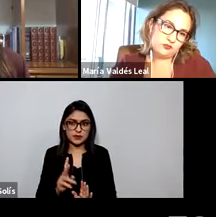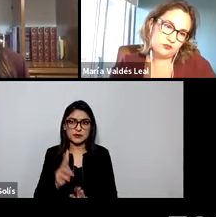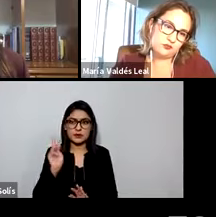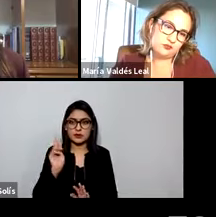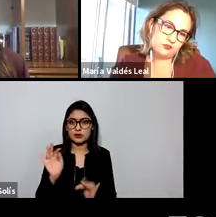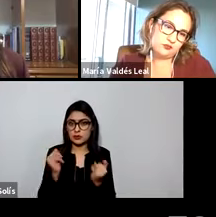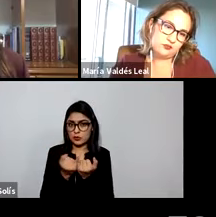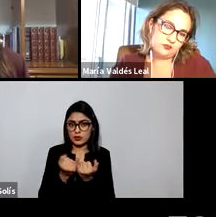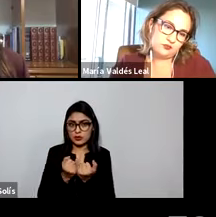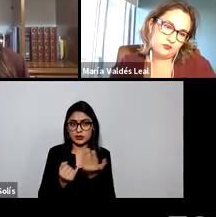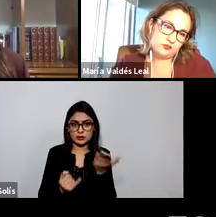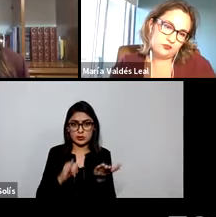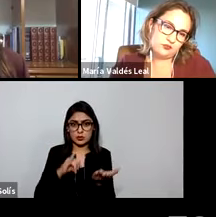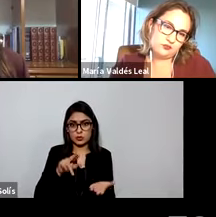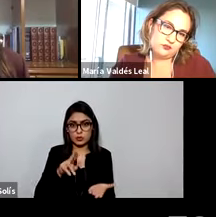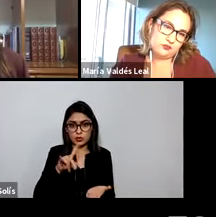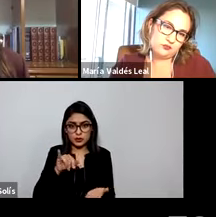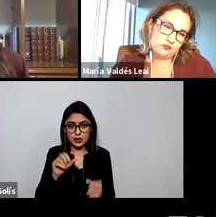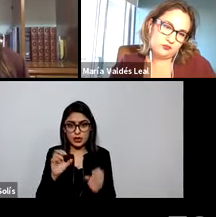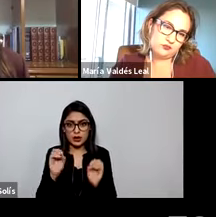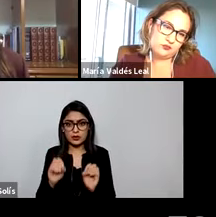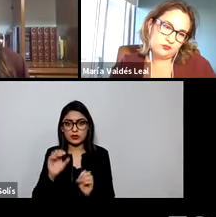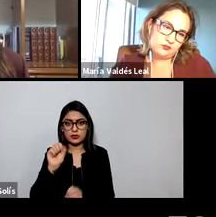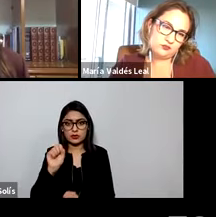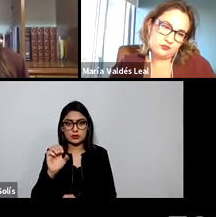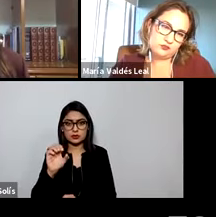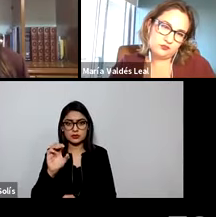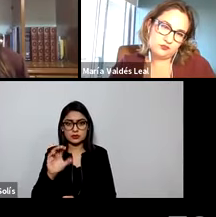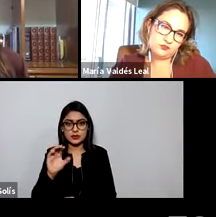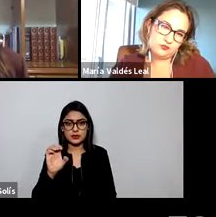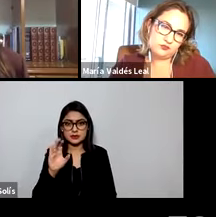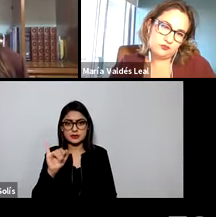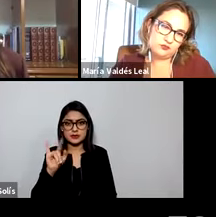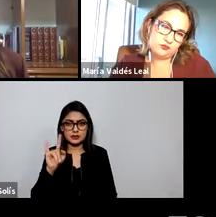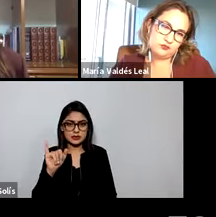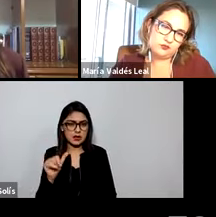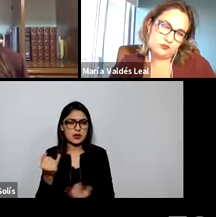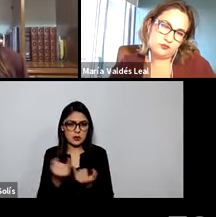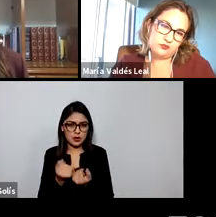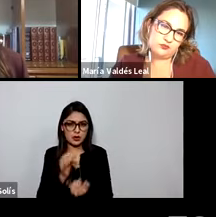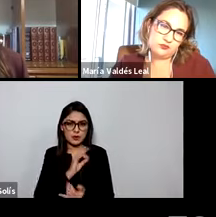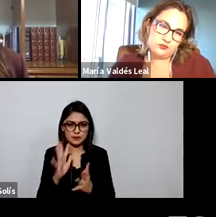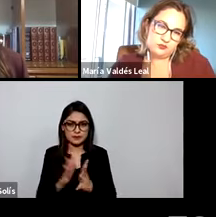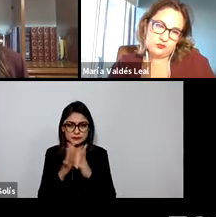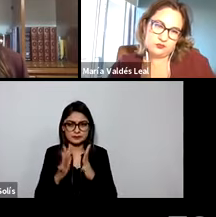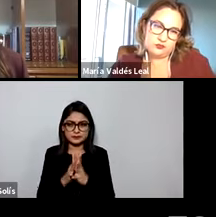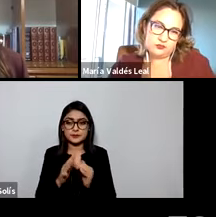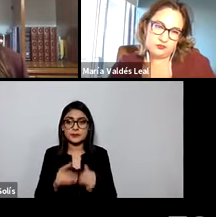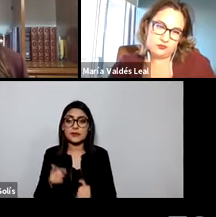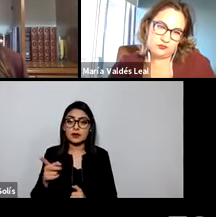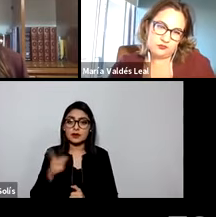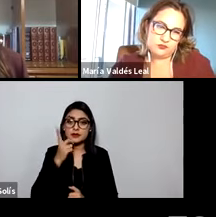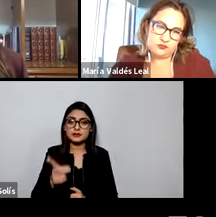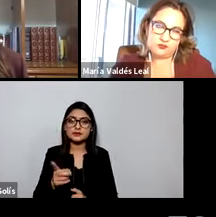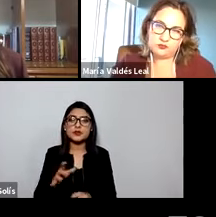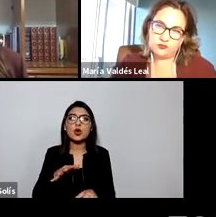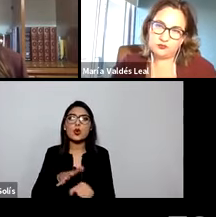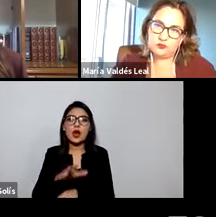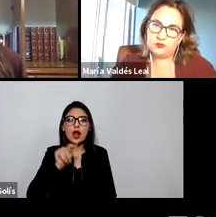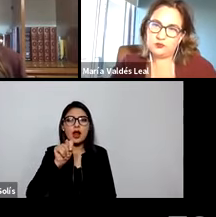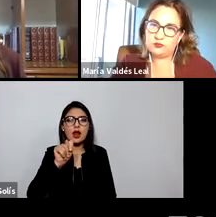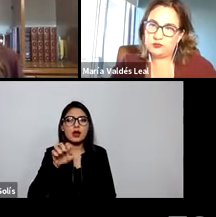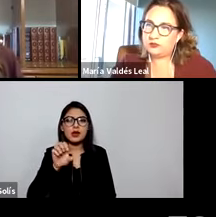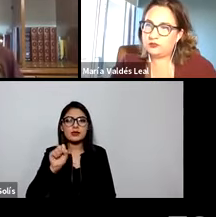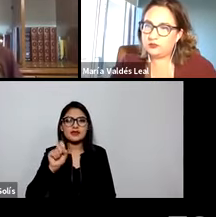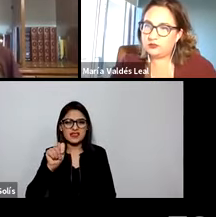que Julia y Cecilia también lo aborden. Nos preguntan un poco por cuáles son estos tests que